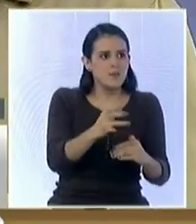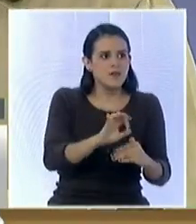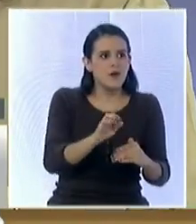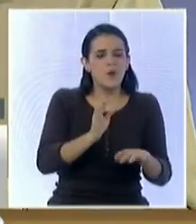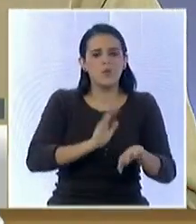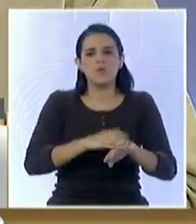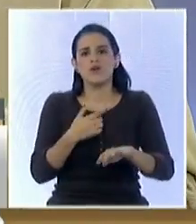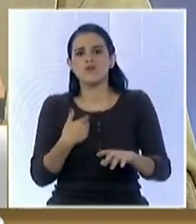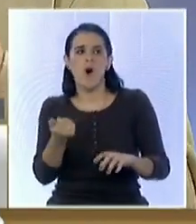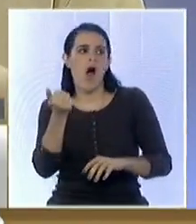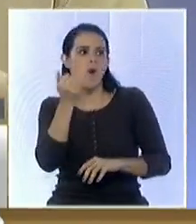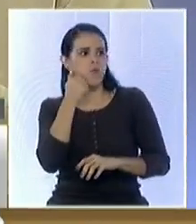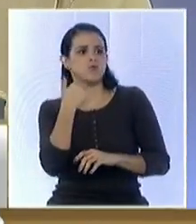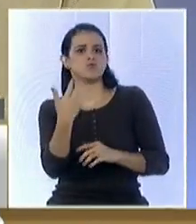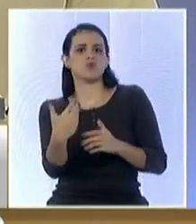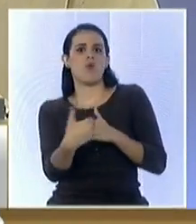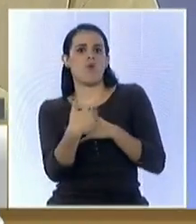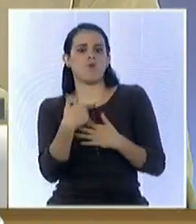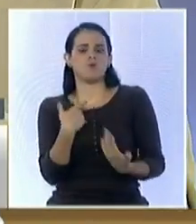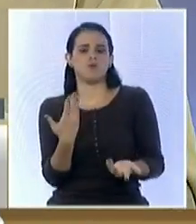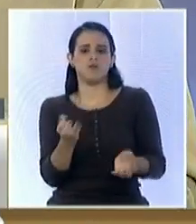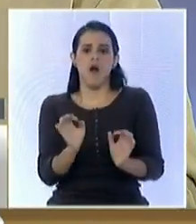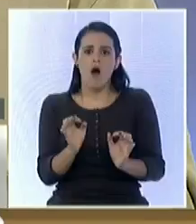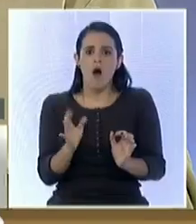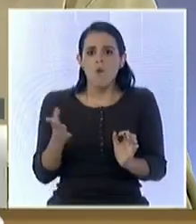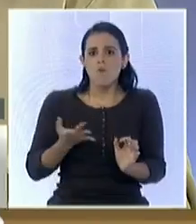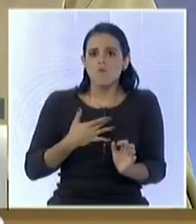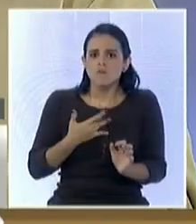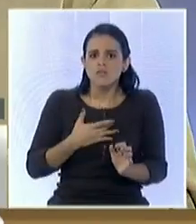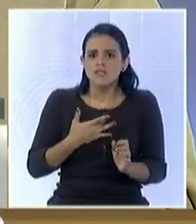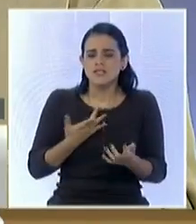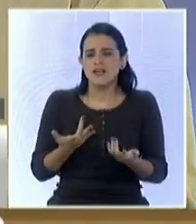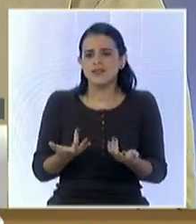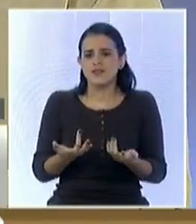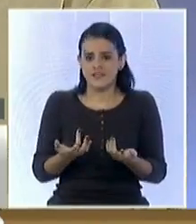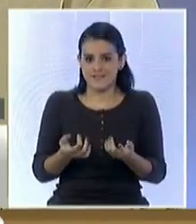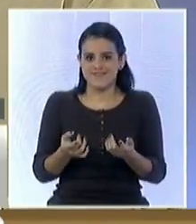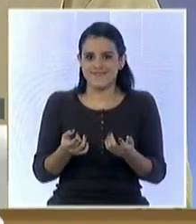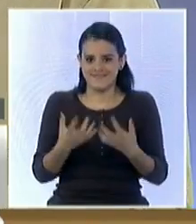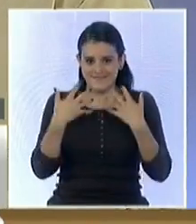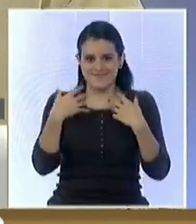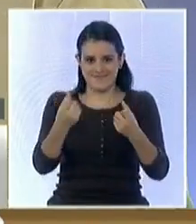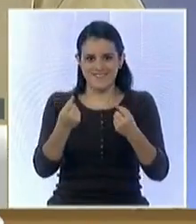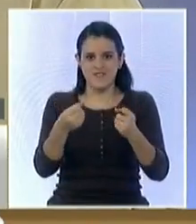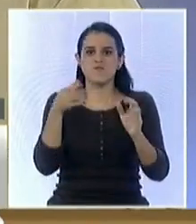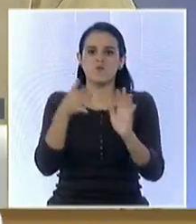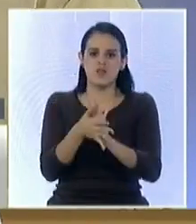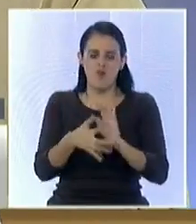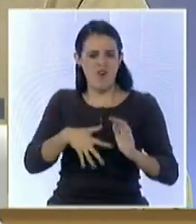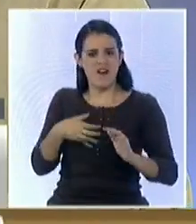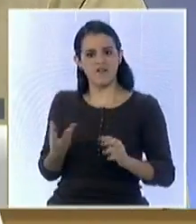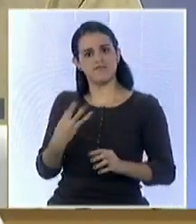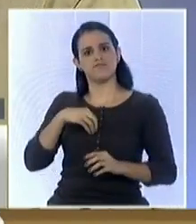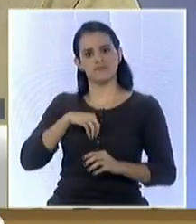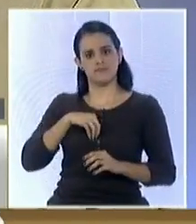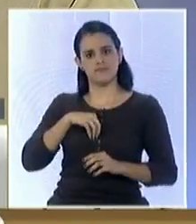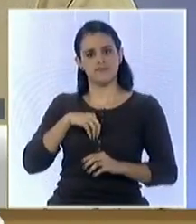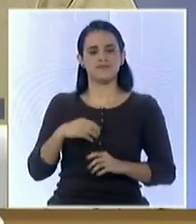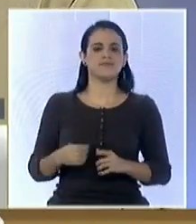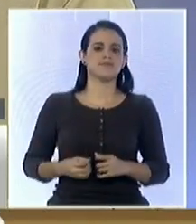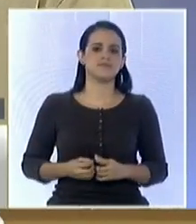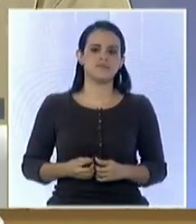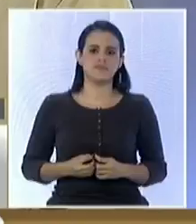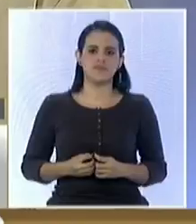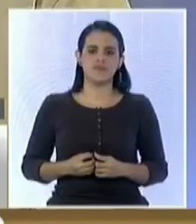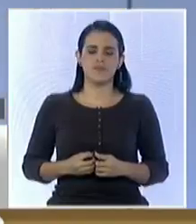ciertos abusos y cómo me siento en este momento insolvente en resolver determinadas situaciones que están pasando en mi vida.